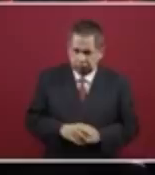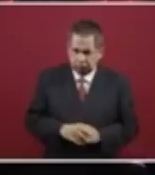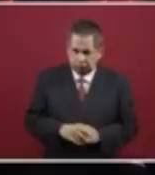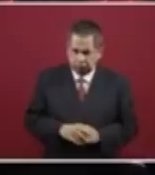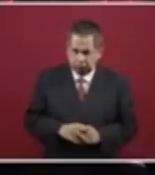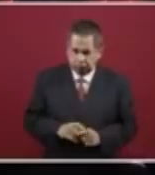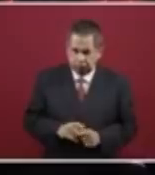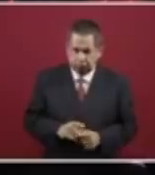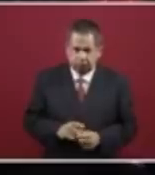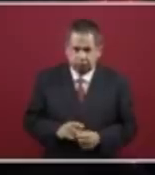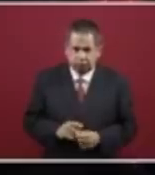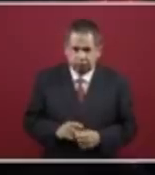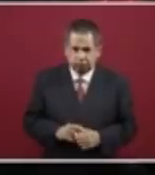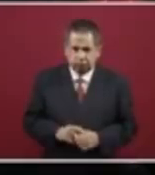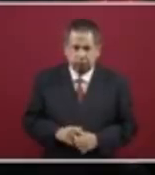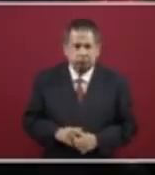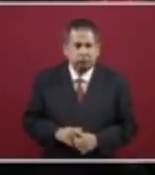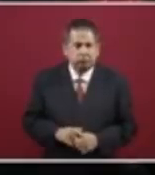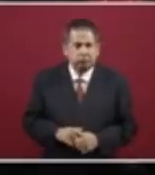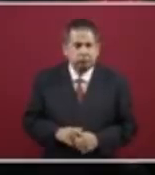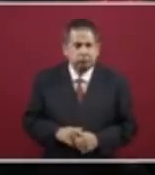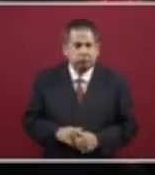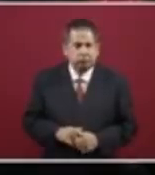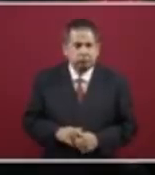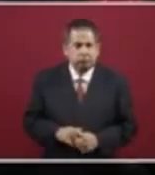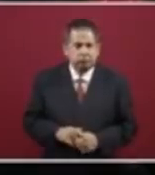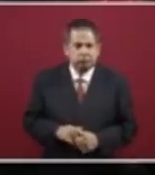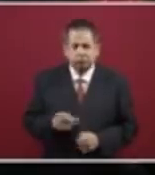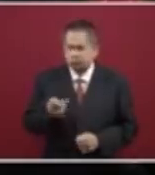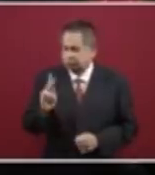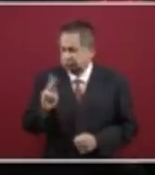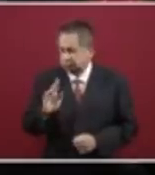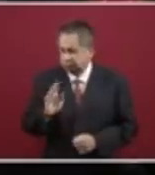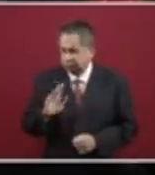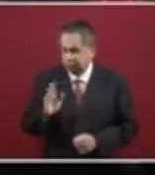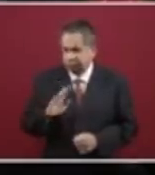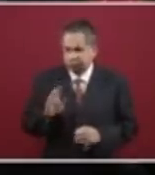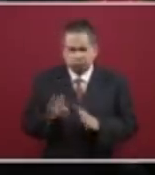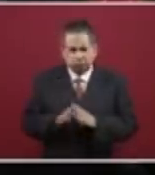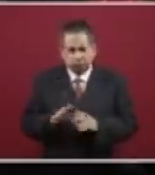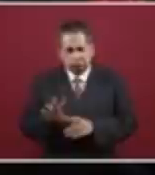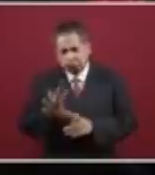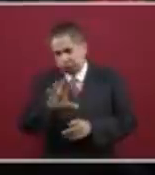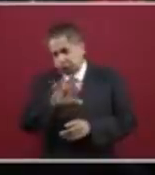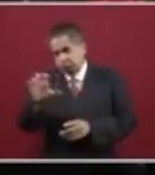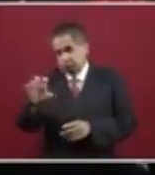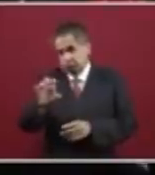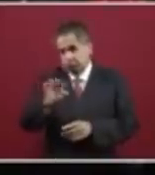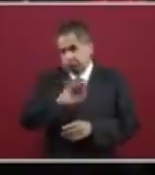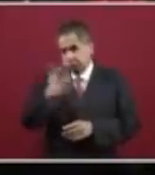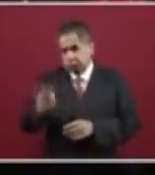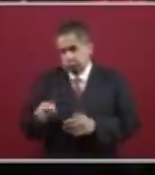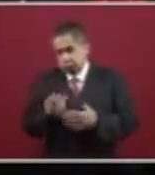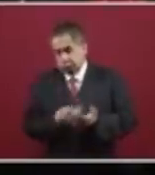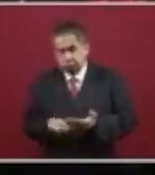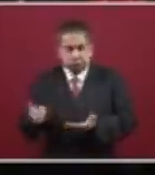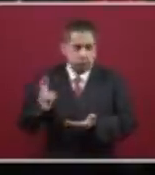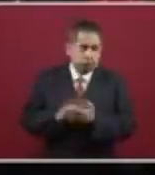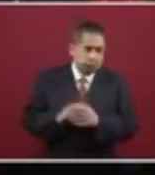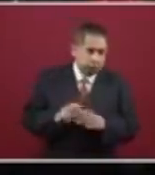Pasamos a 40 y… Pero como en 500%.